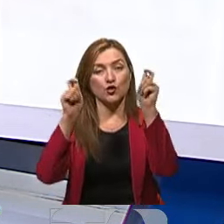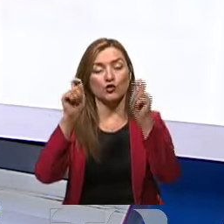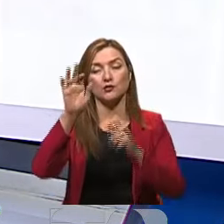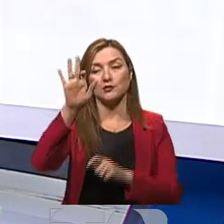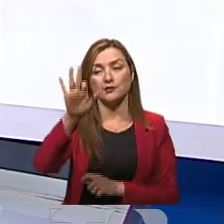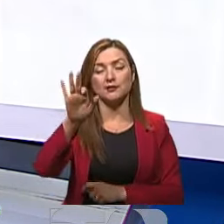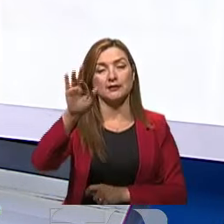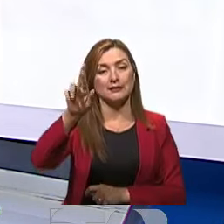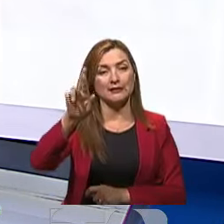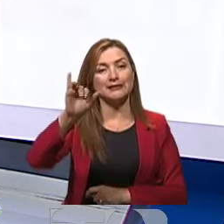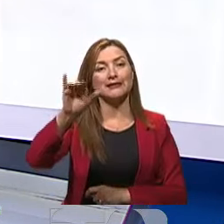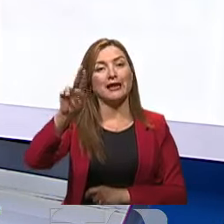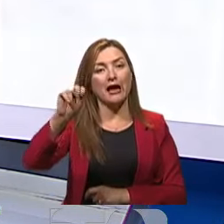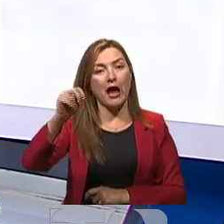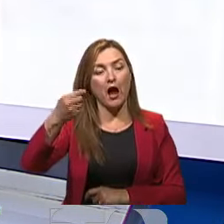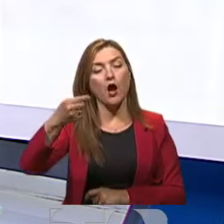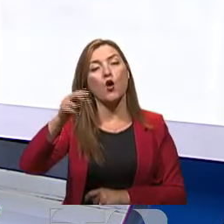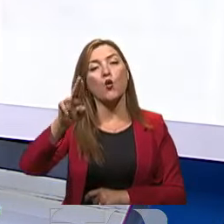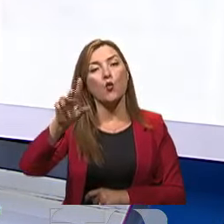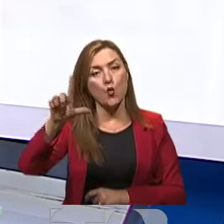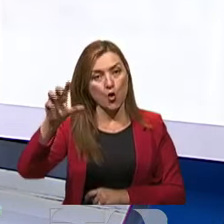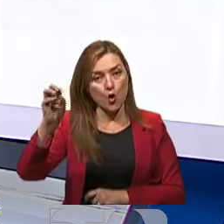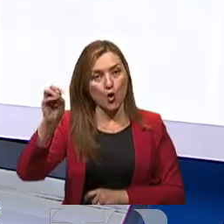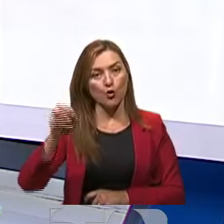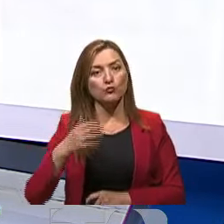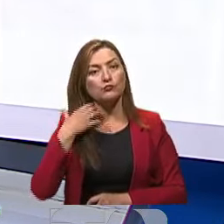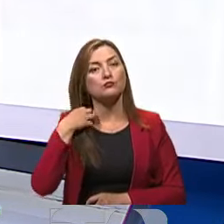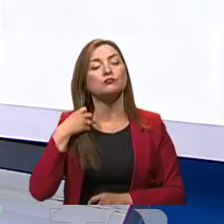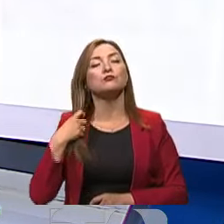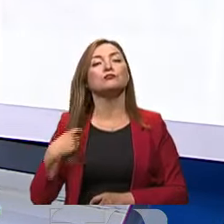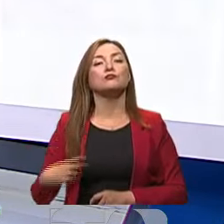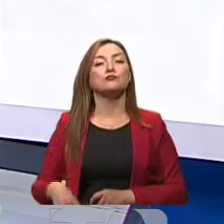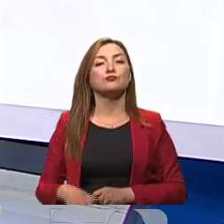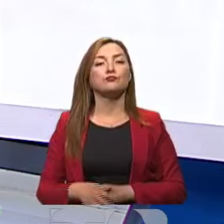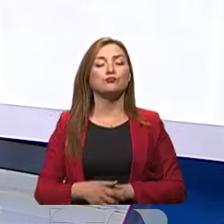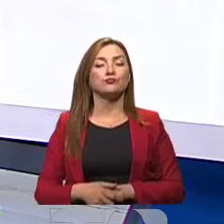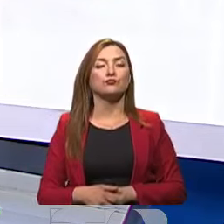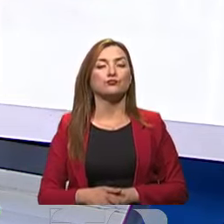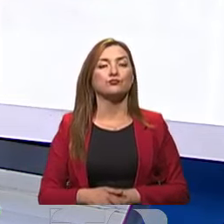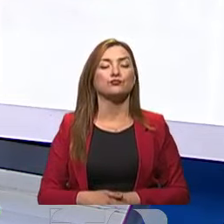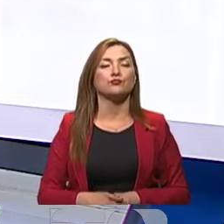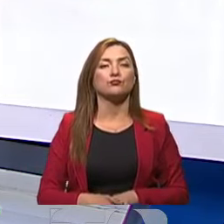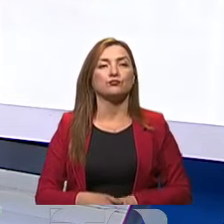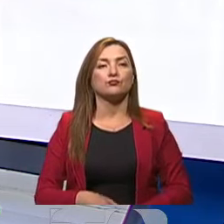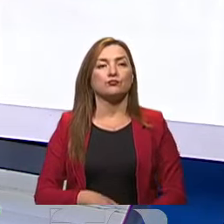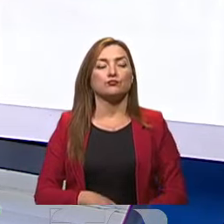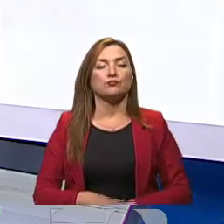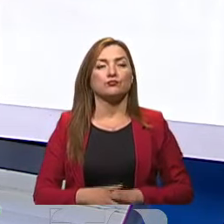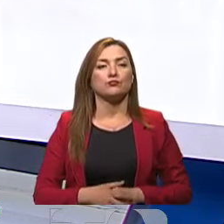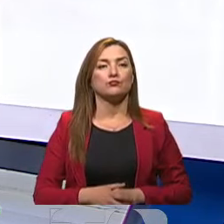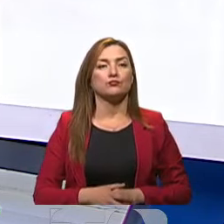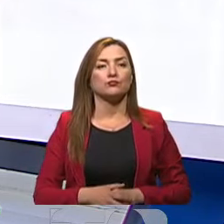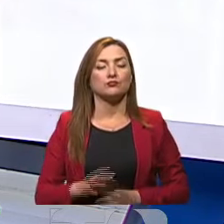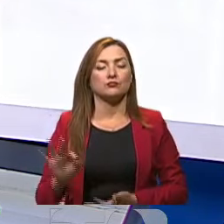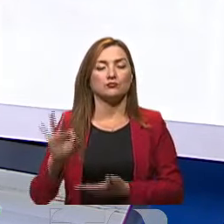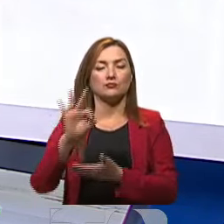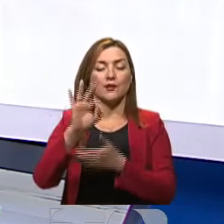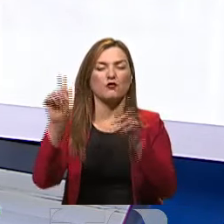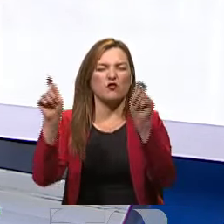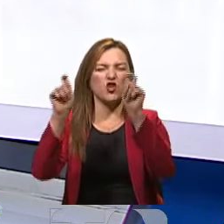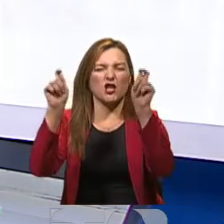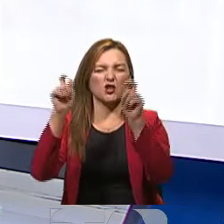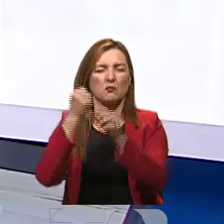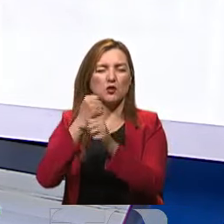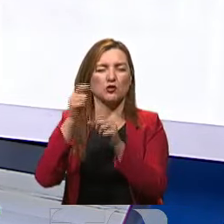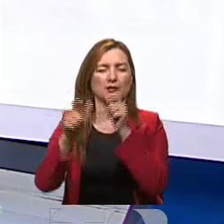cerca, compañeras. Bueno, y cabe resaltar justamente, Ale, que los representantes, los miembros de la Fundación trabajan hace